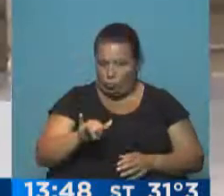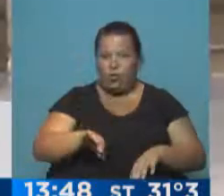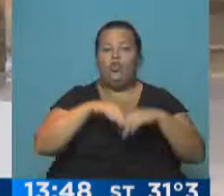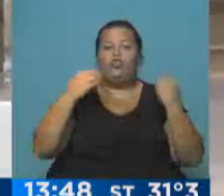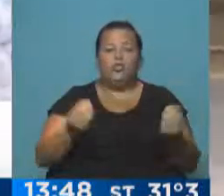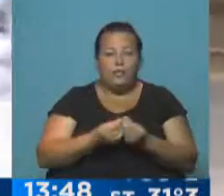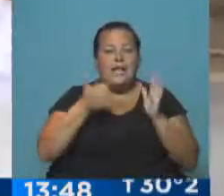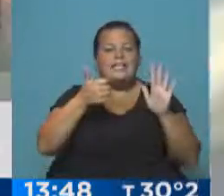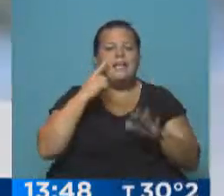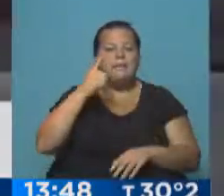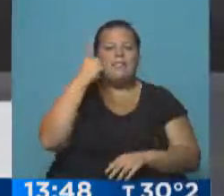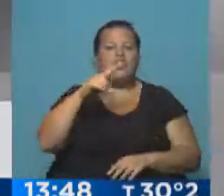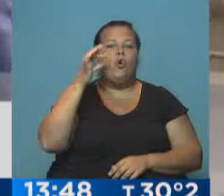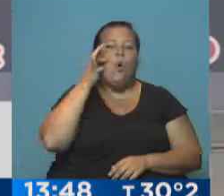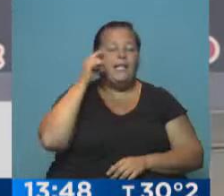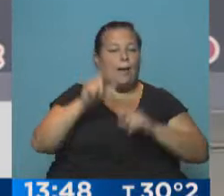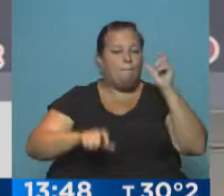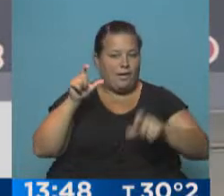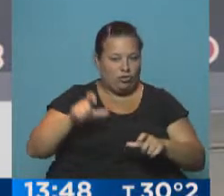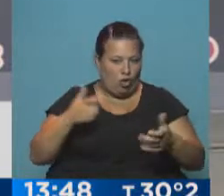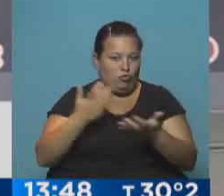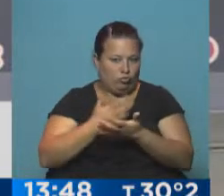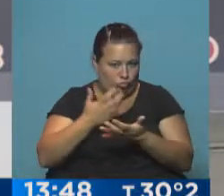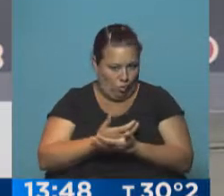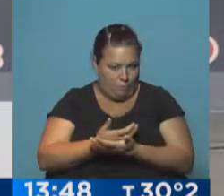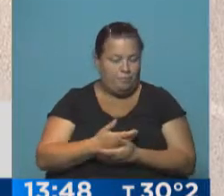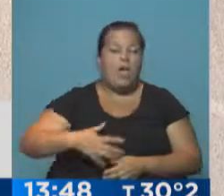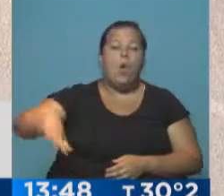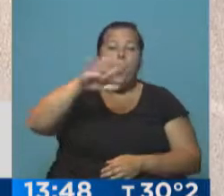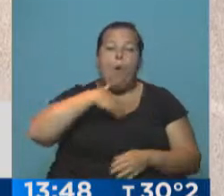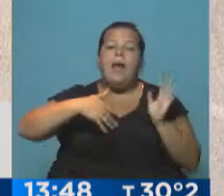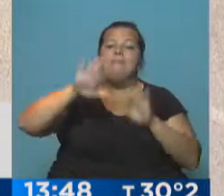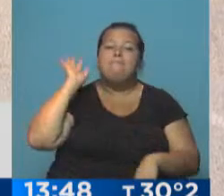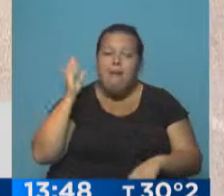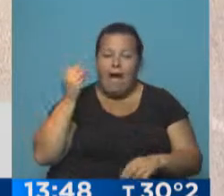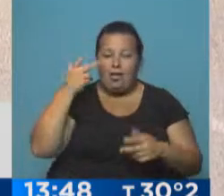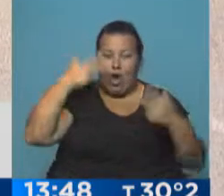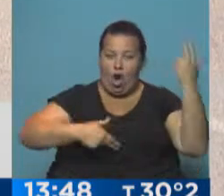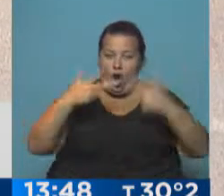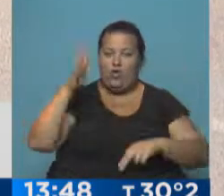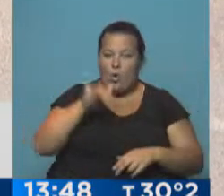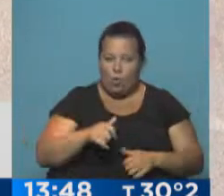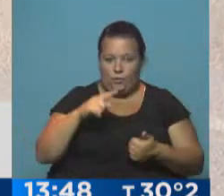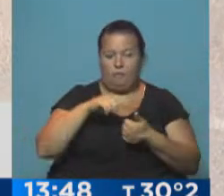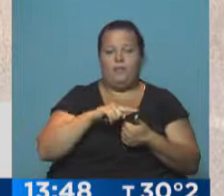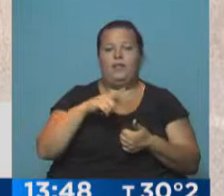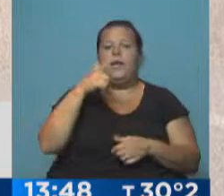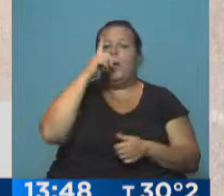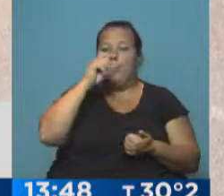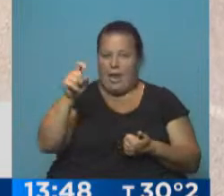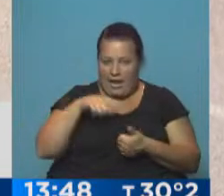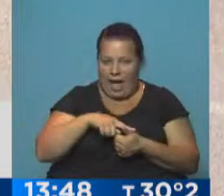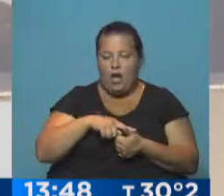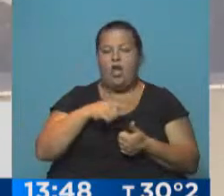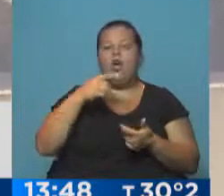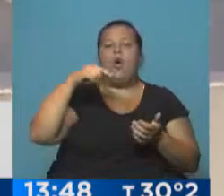totaliza 6.140 usuarios afectados. Las zonas más perjudicadas por los cortes de luz son la de Belgrano y